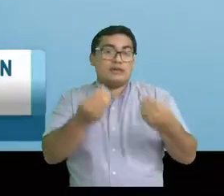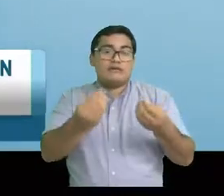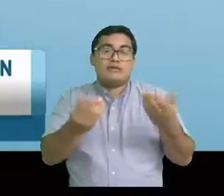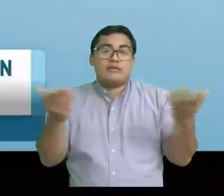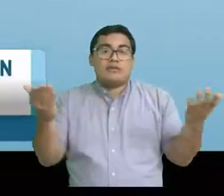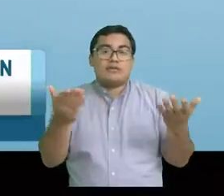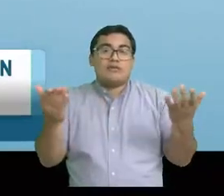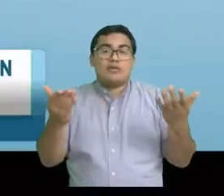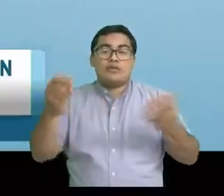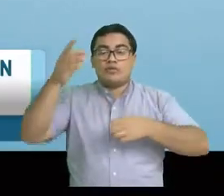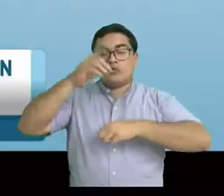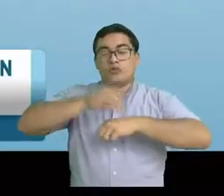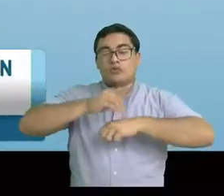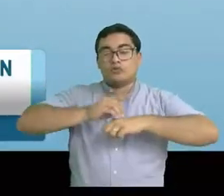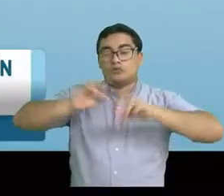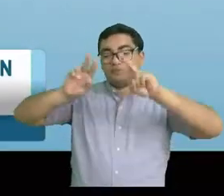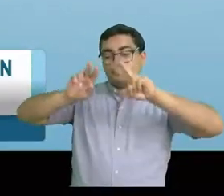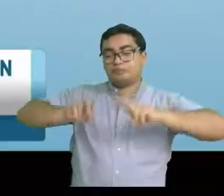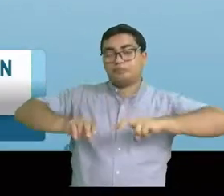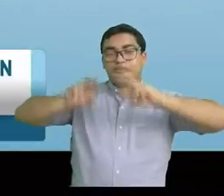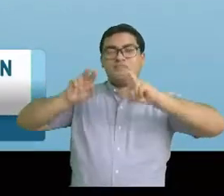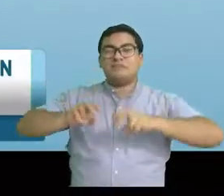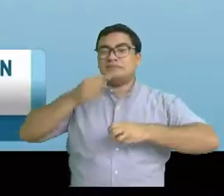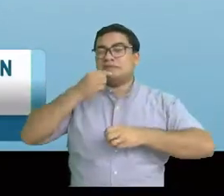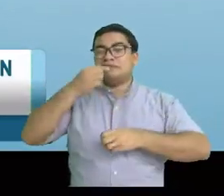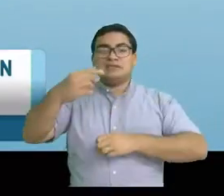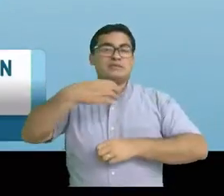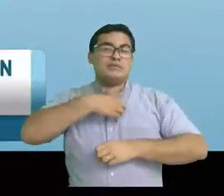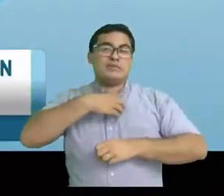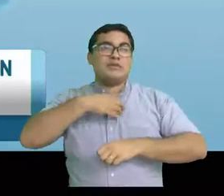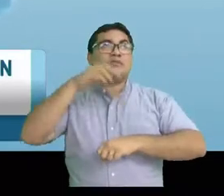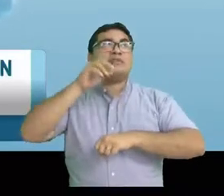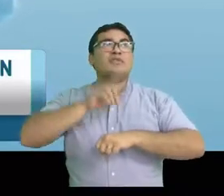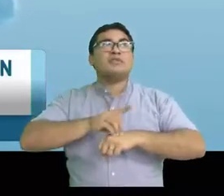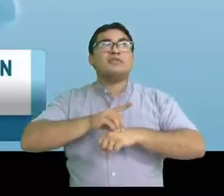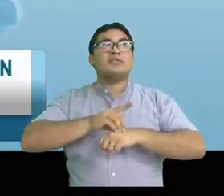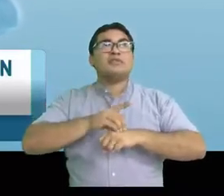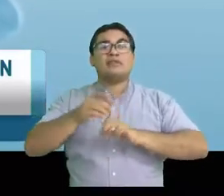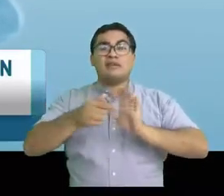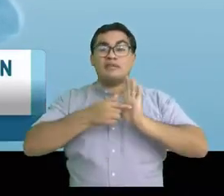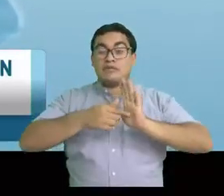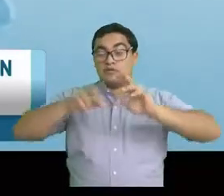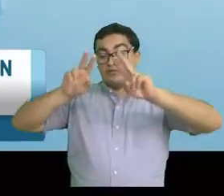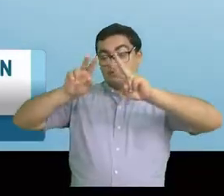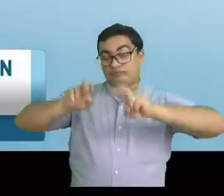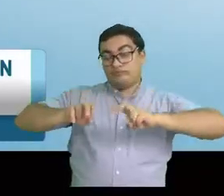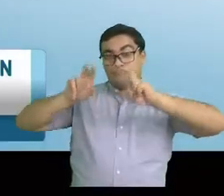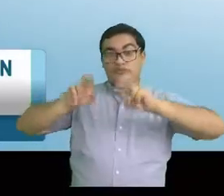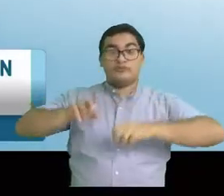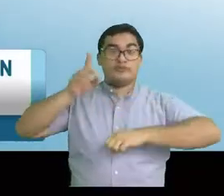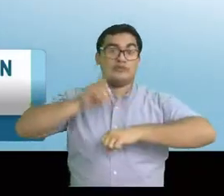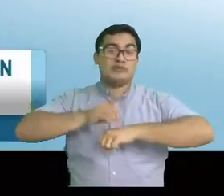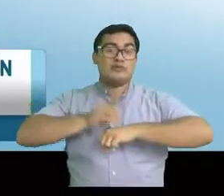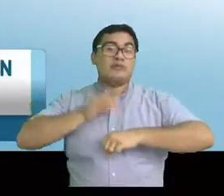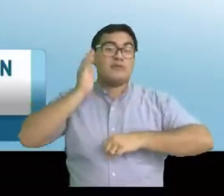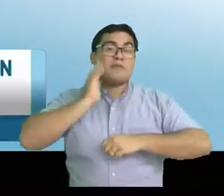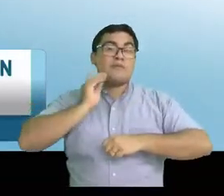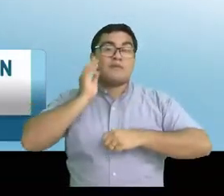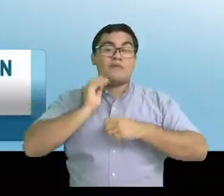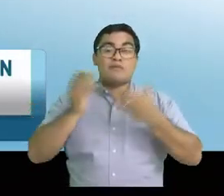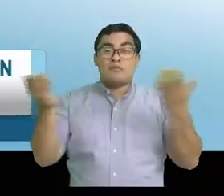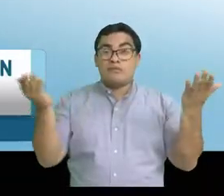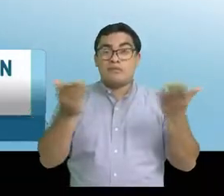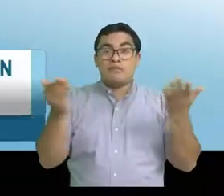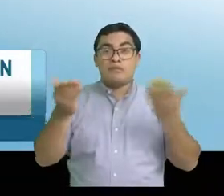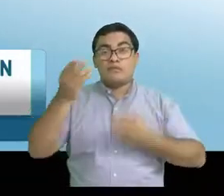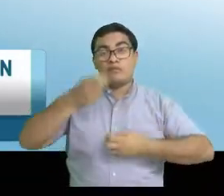depende del examinador, porque como le digo, el diagnóstico es clínico. Entonces, si el examinador tiene una amplia experiencia para diagnosticar